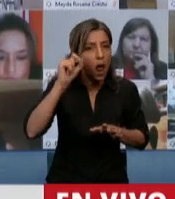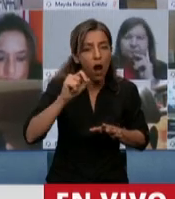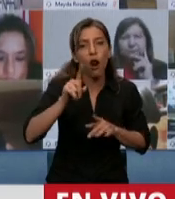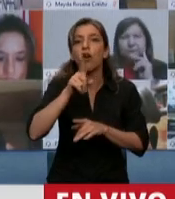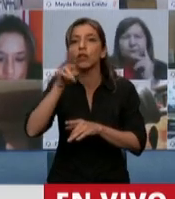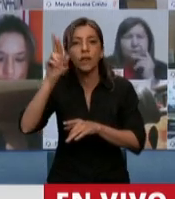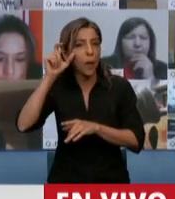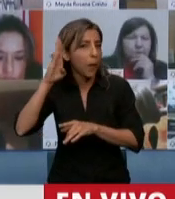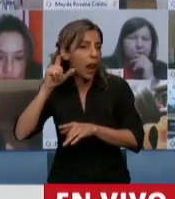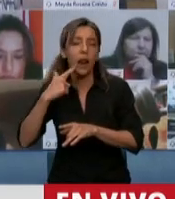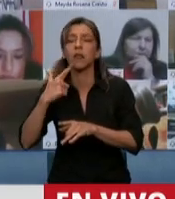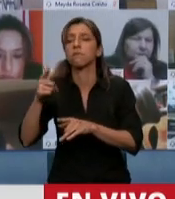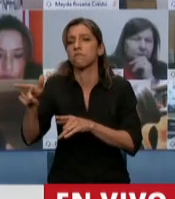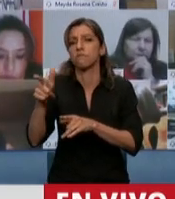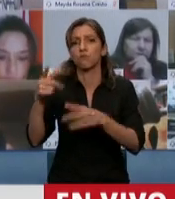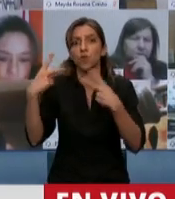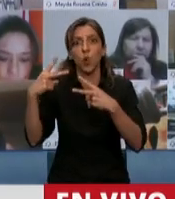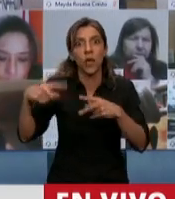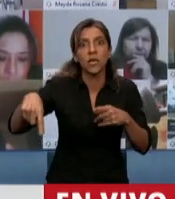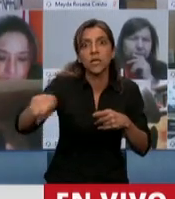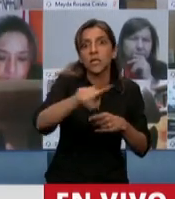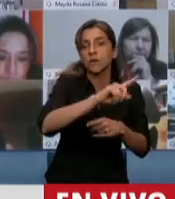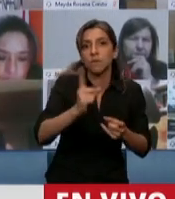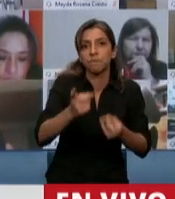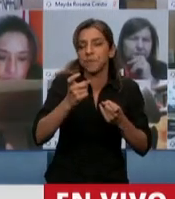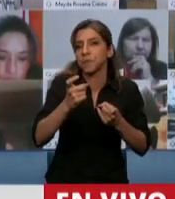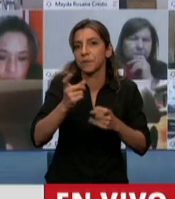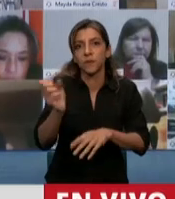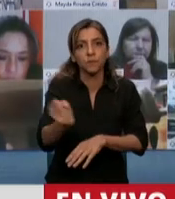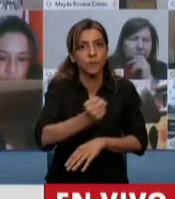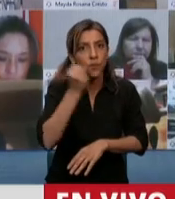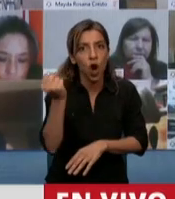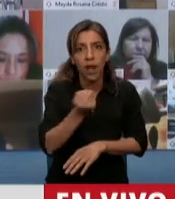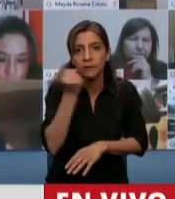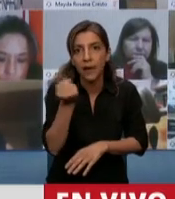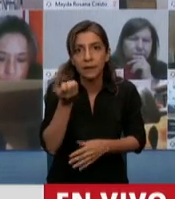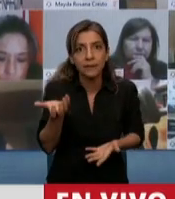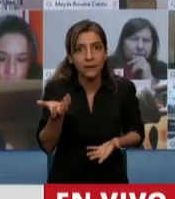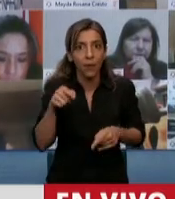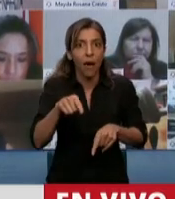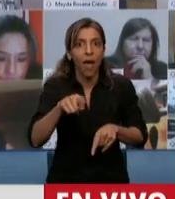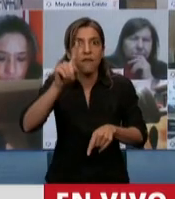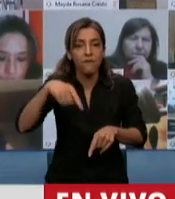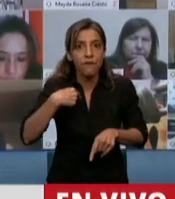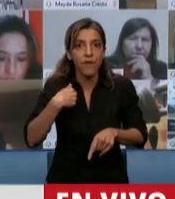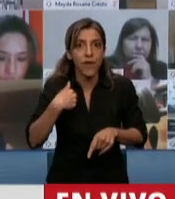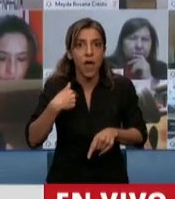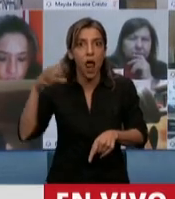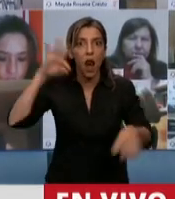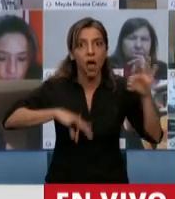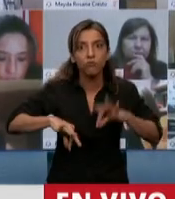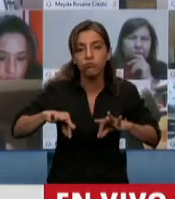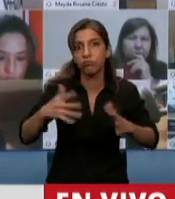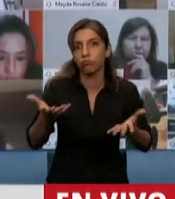que el turismo es sumamente importante, es quizás su mayor fuente de ingreso. Y para nosotros